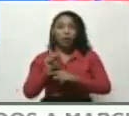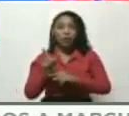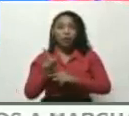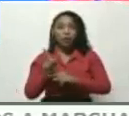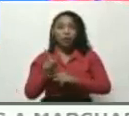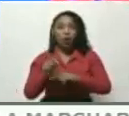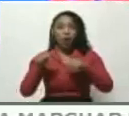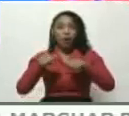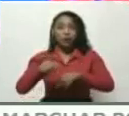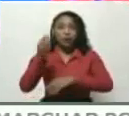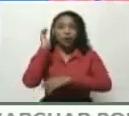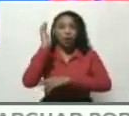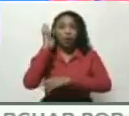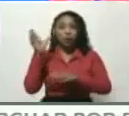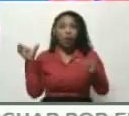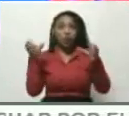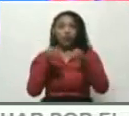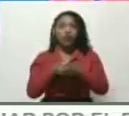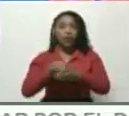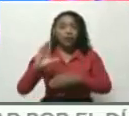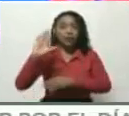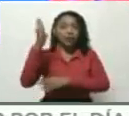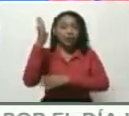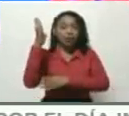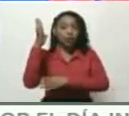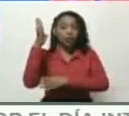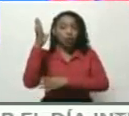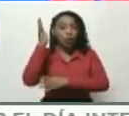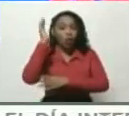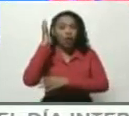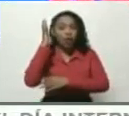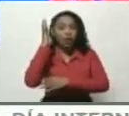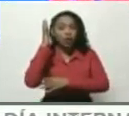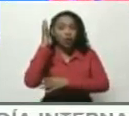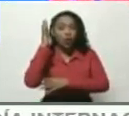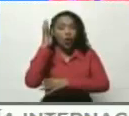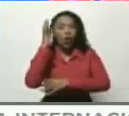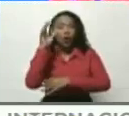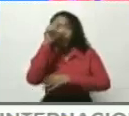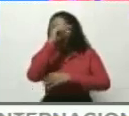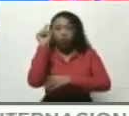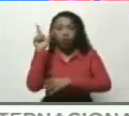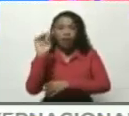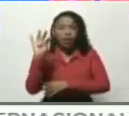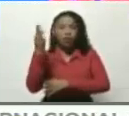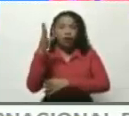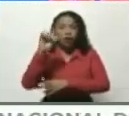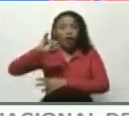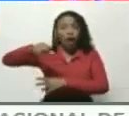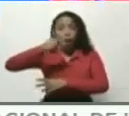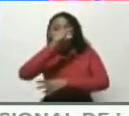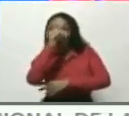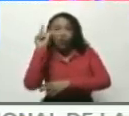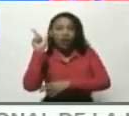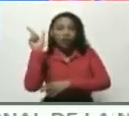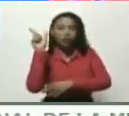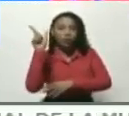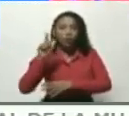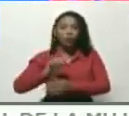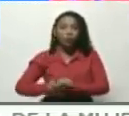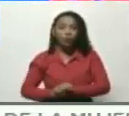este Congreso, el quinto Congreso del Partido Socialista Unido de Venezuela y cuarto de la juventud de la